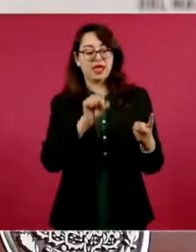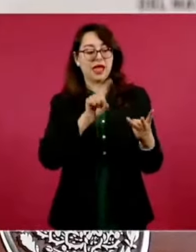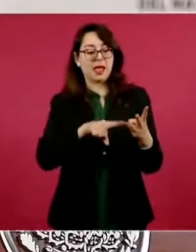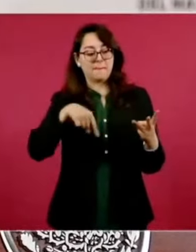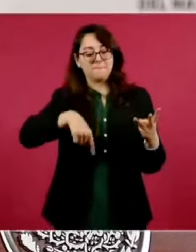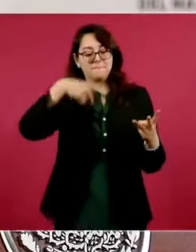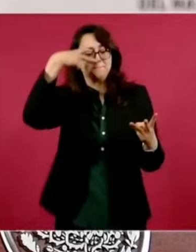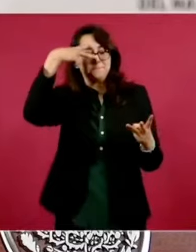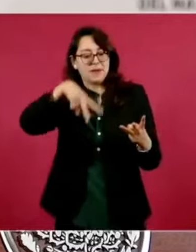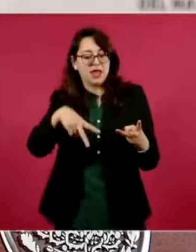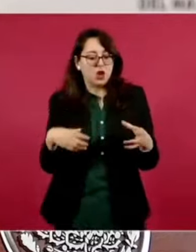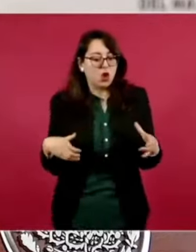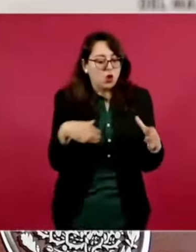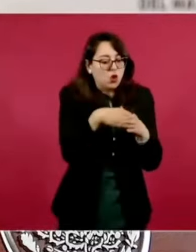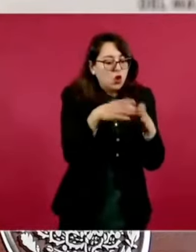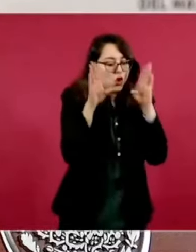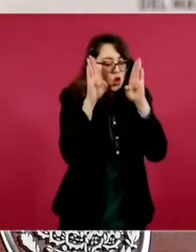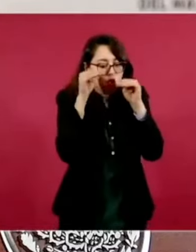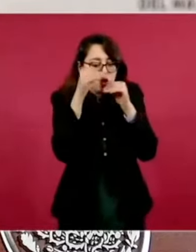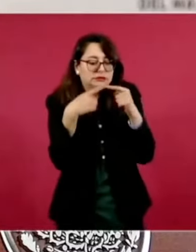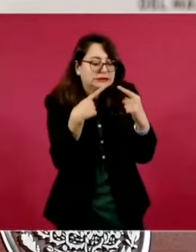aquí,